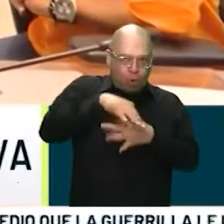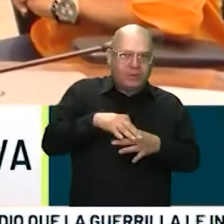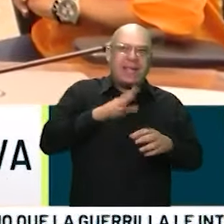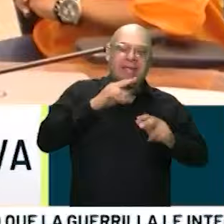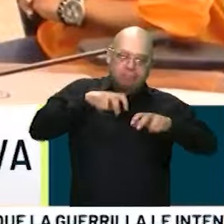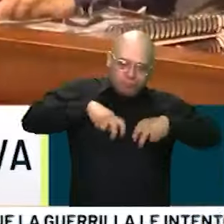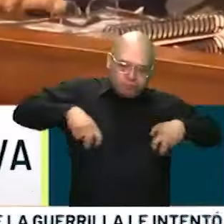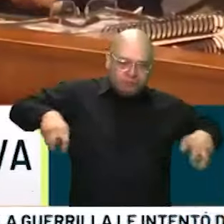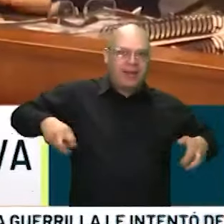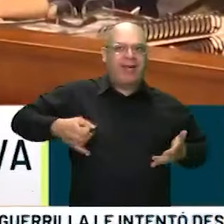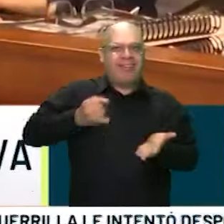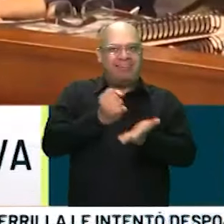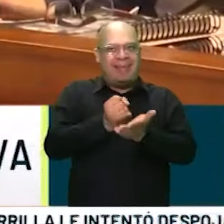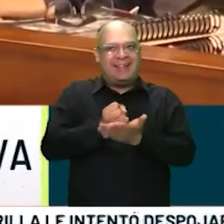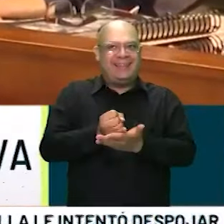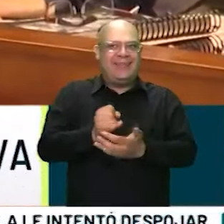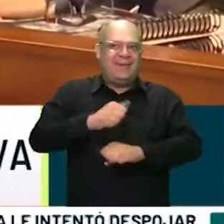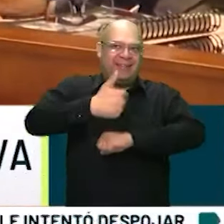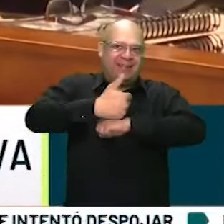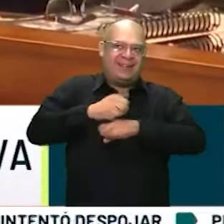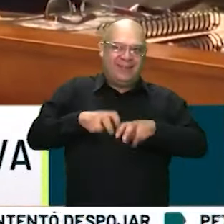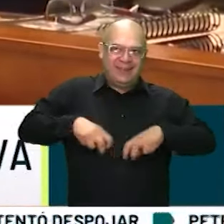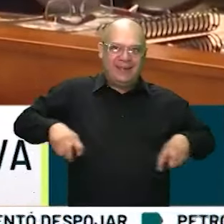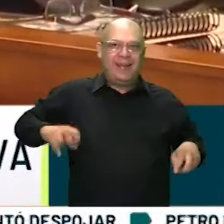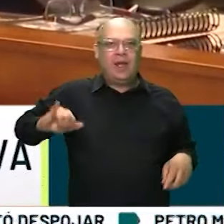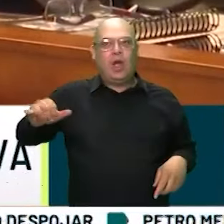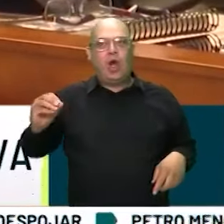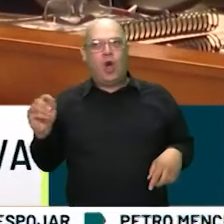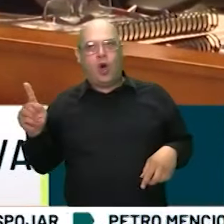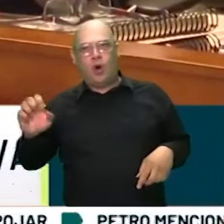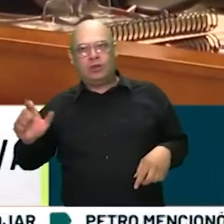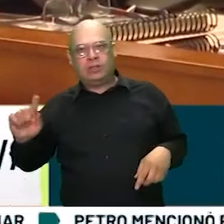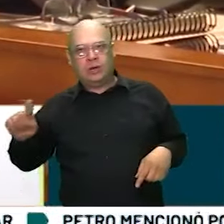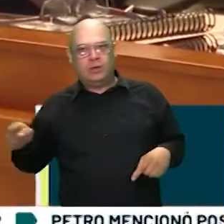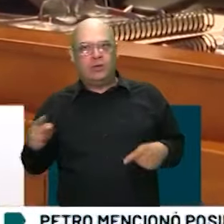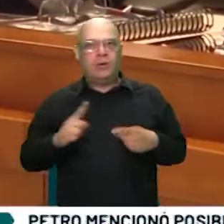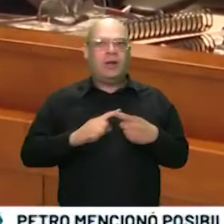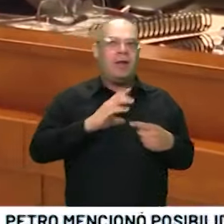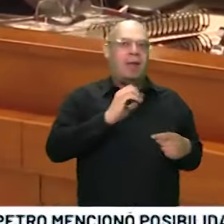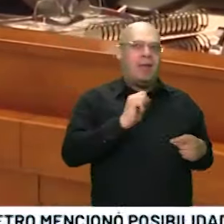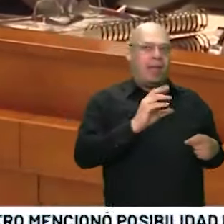estar representada sea por José Luis Marín Carlos Gutiérrez o Juan Carlos upei